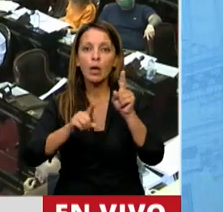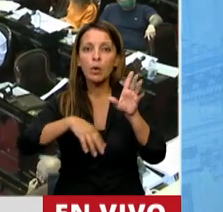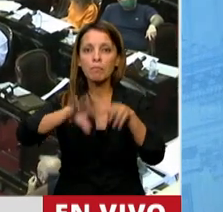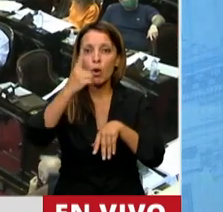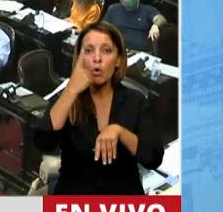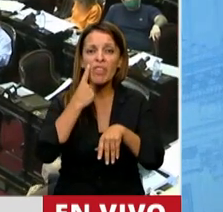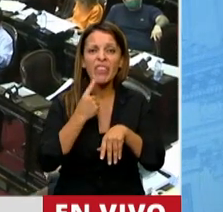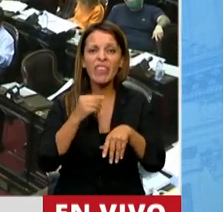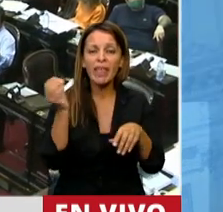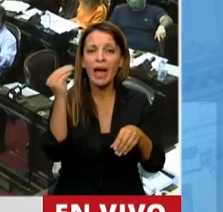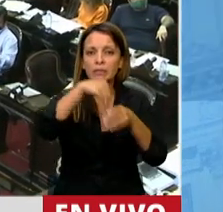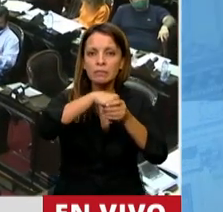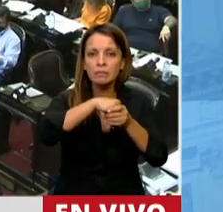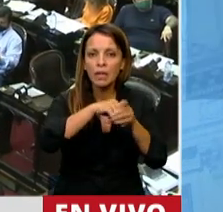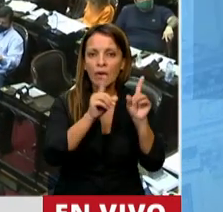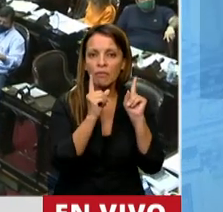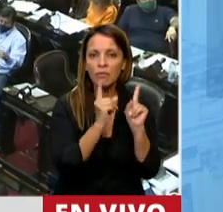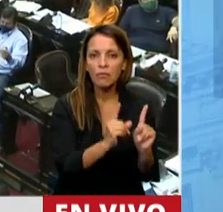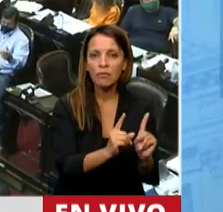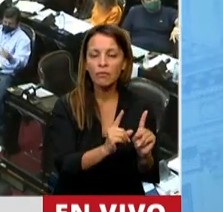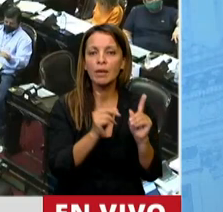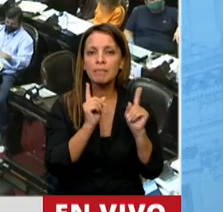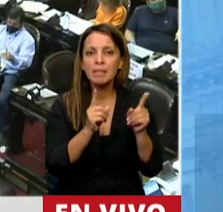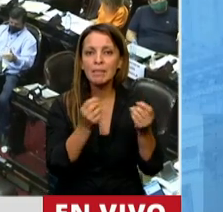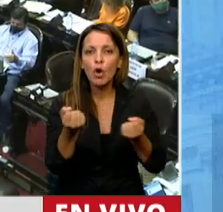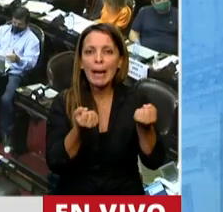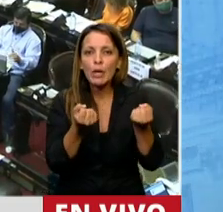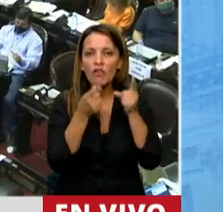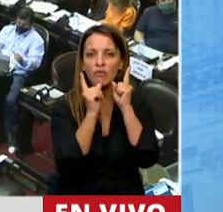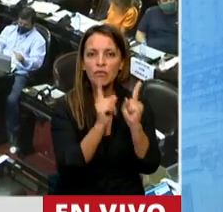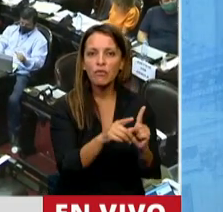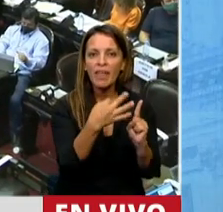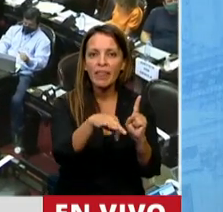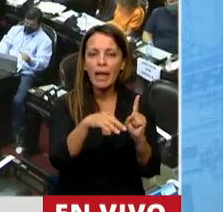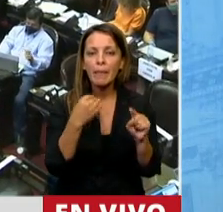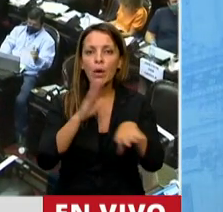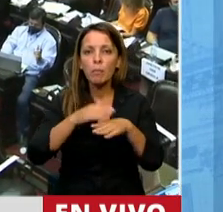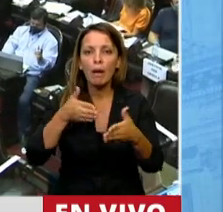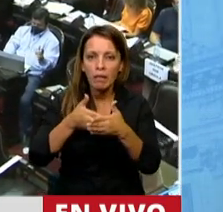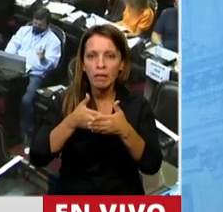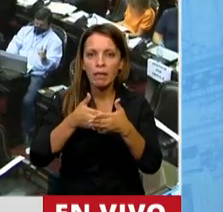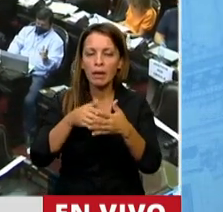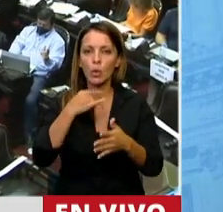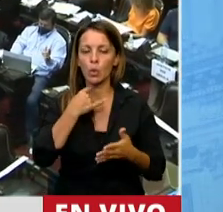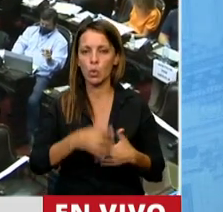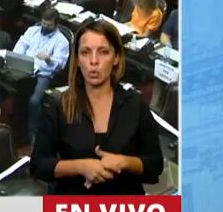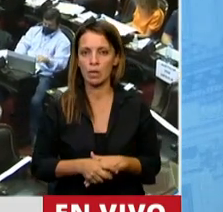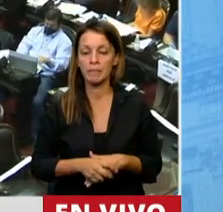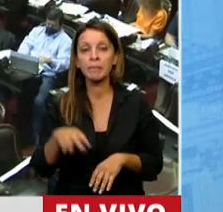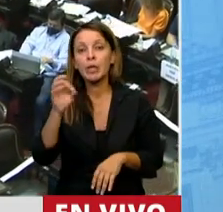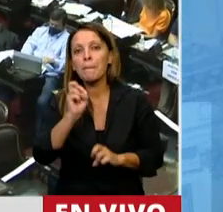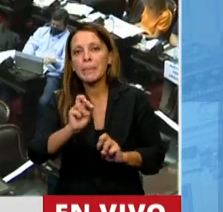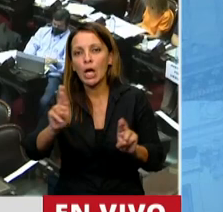horas encerrados no adentro de una carpa de campaña, sino adentro de sus propios camiones, porque no los dejaban entrar a Jujuy. O lo peor de todo,